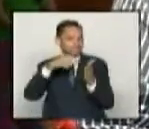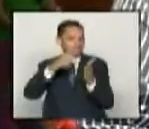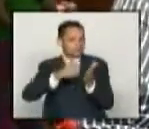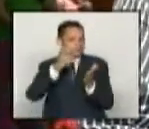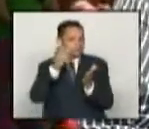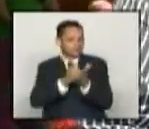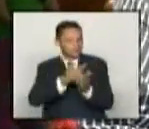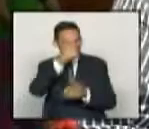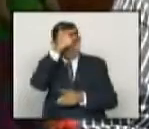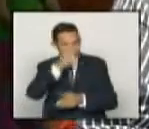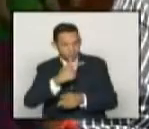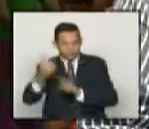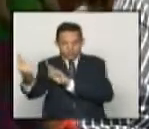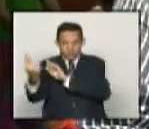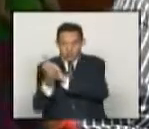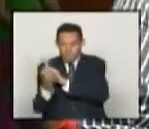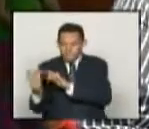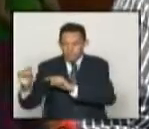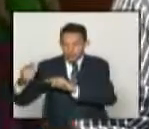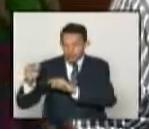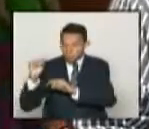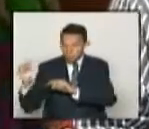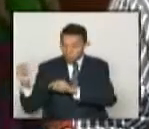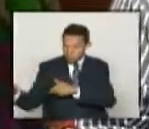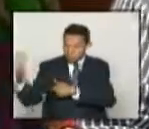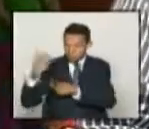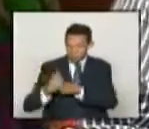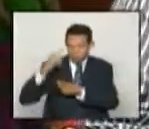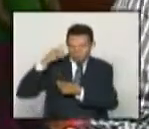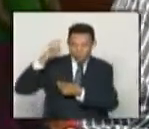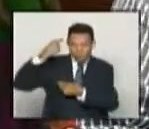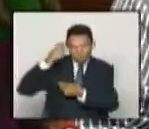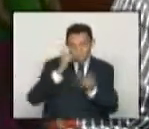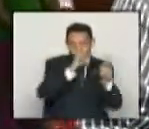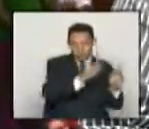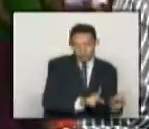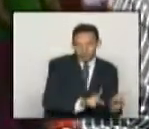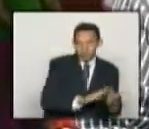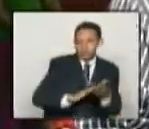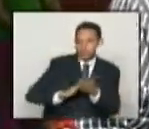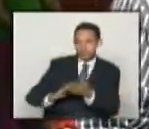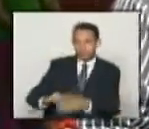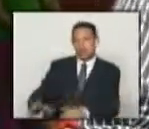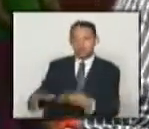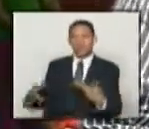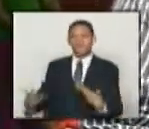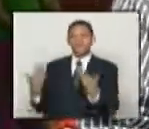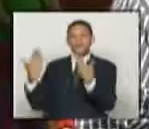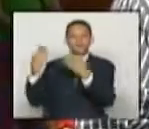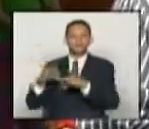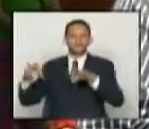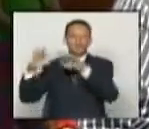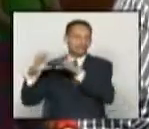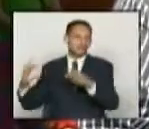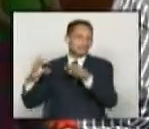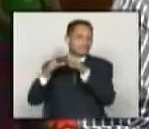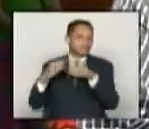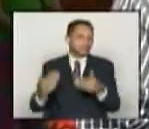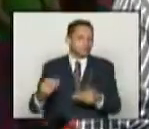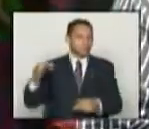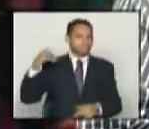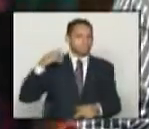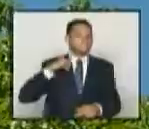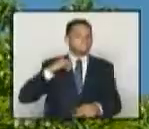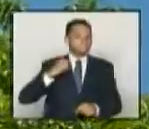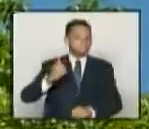primer acercamiento va a ser la posibilidad de que muchas personas a partir de ahí encuentren solución a muchos temas. Por ejemplo, hoy está el tema del distrito militar,